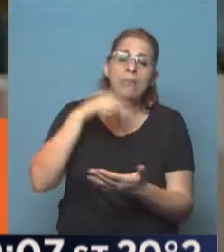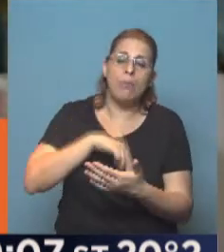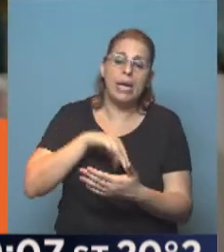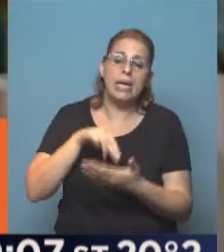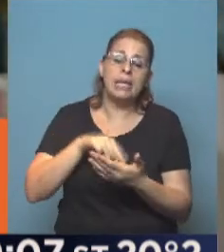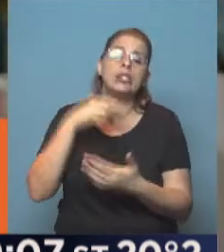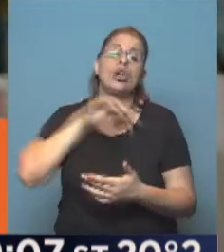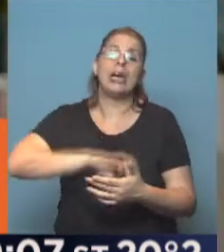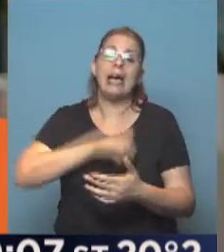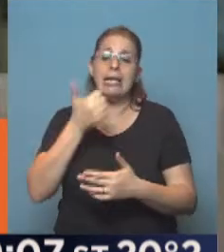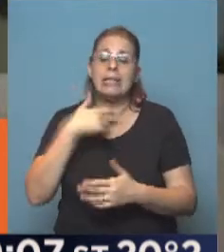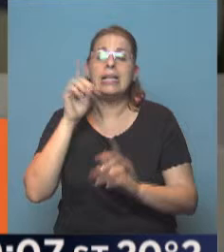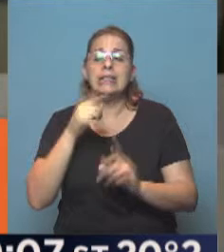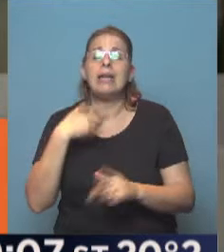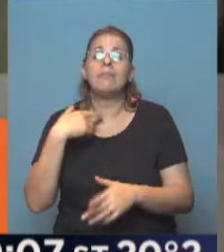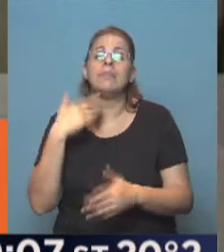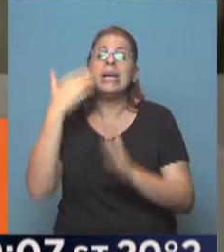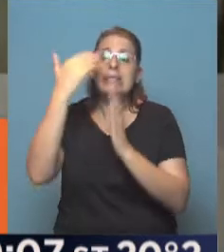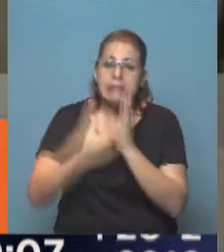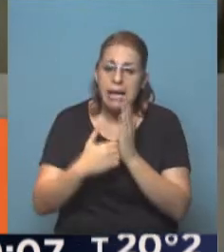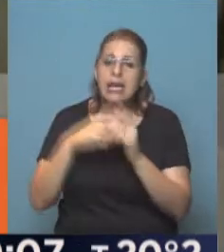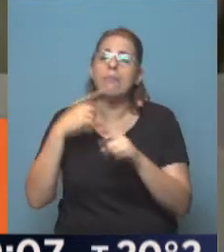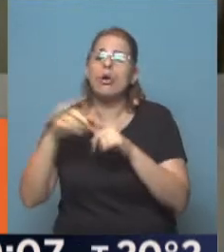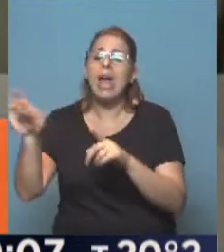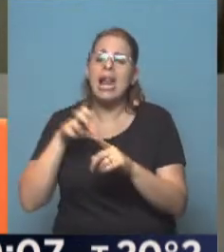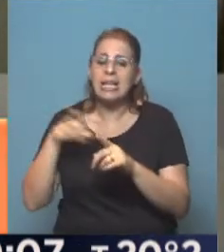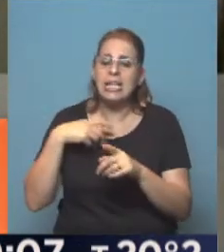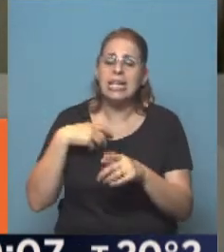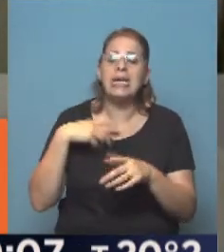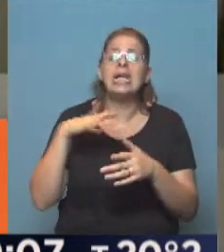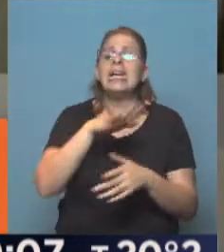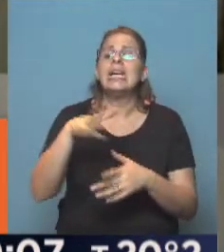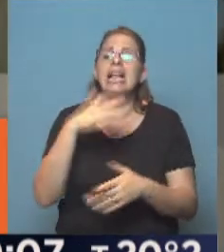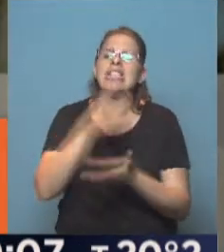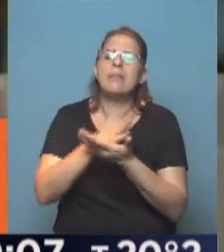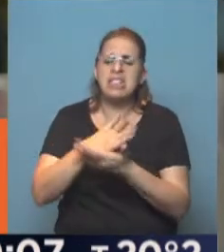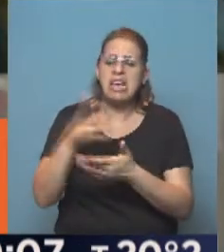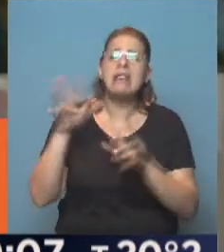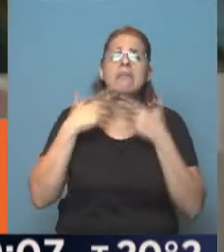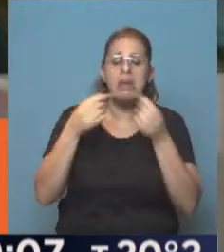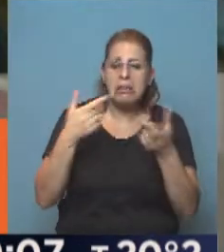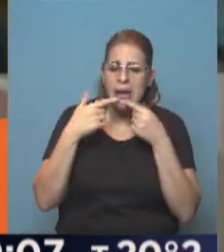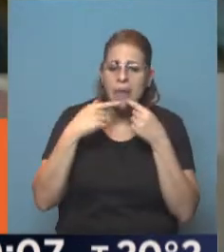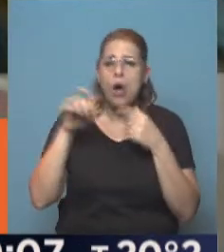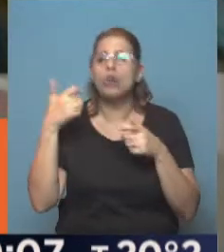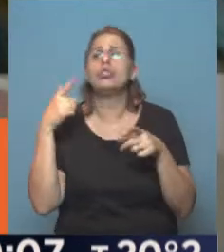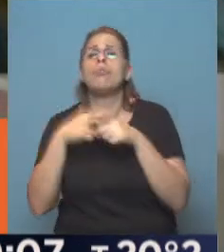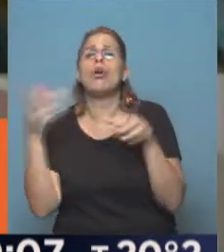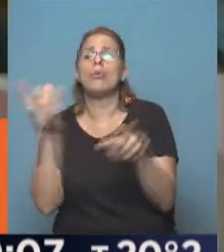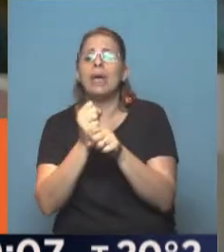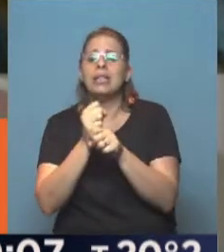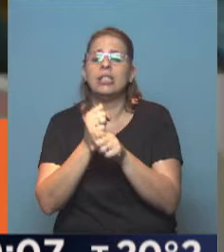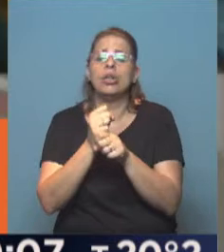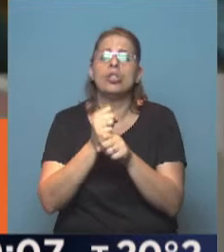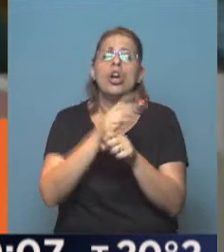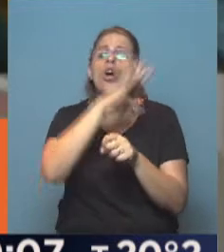de nuestro dictamen la deducción por alquileres, un viejo reclamo de la clase media, la deducción por viáticos, un viejo reclamo de la Confederación General de